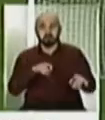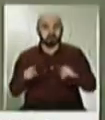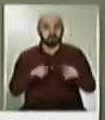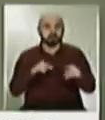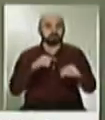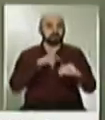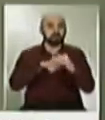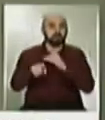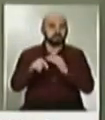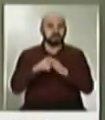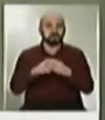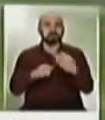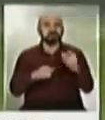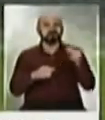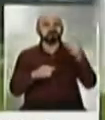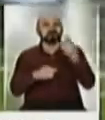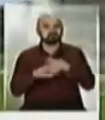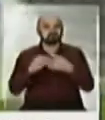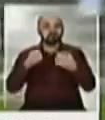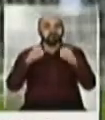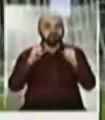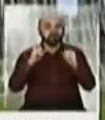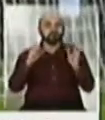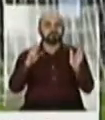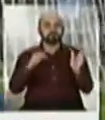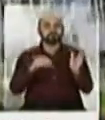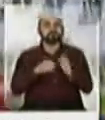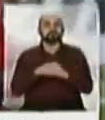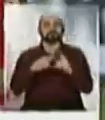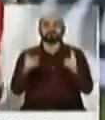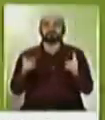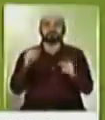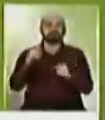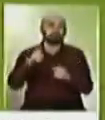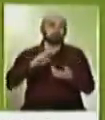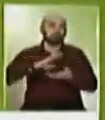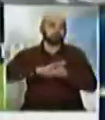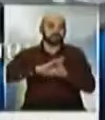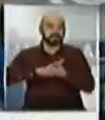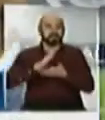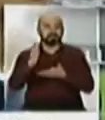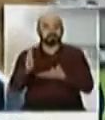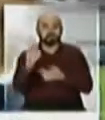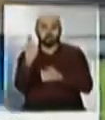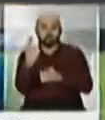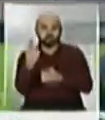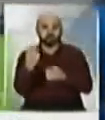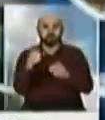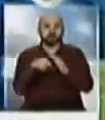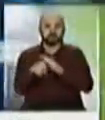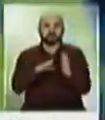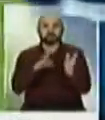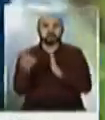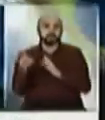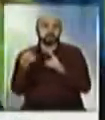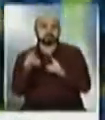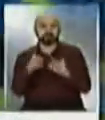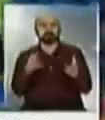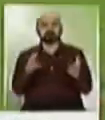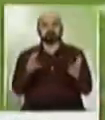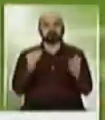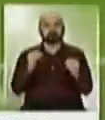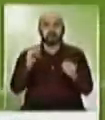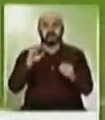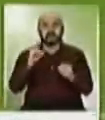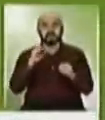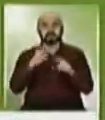Inter derrotó al Bayer Leverkusen, que sin Charles Aránguiz solo celebró este tanto de Havertz. Conte optó por Lautaro Martínez en desmedro de